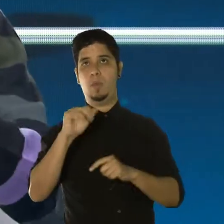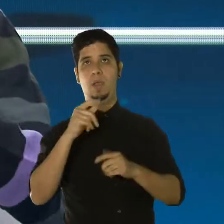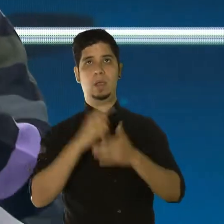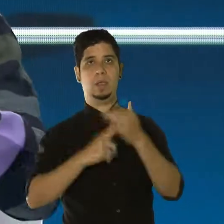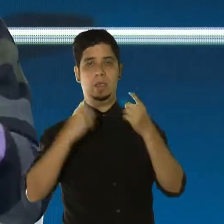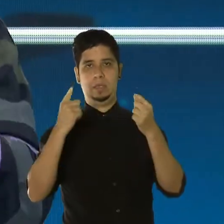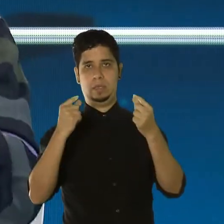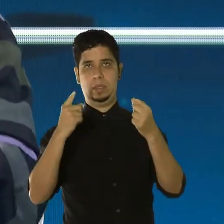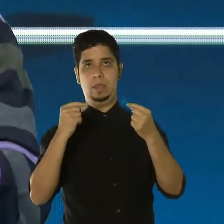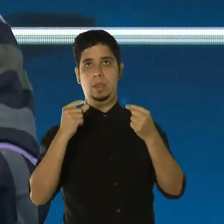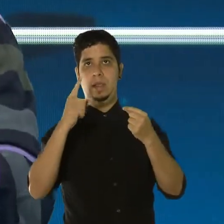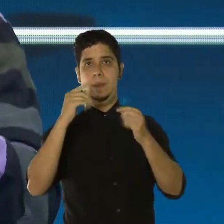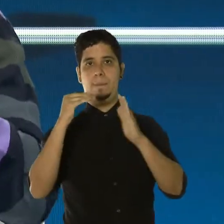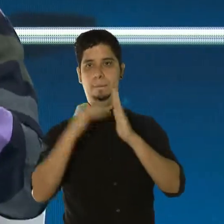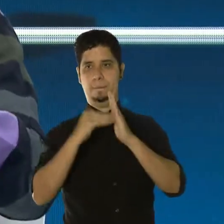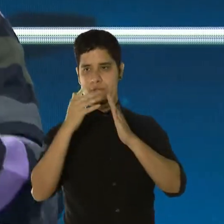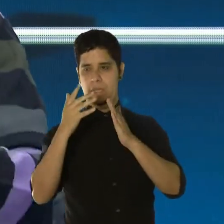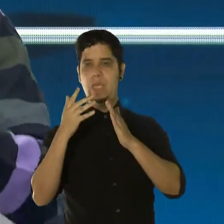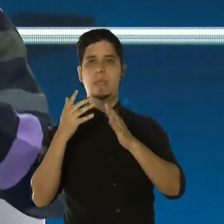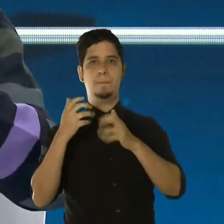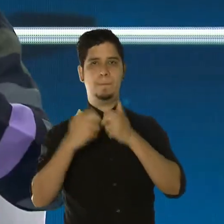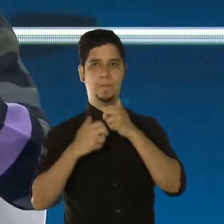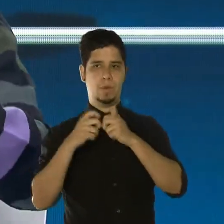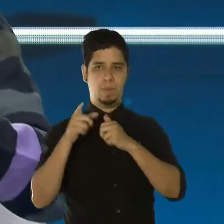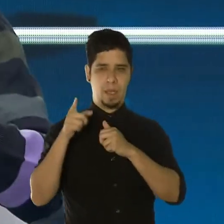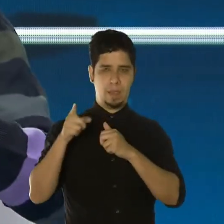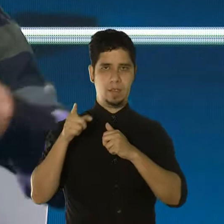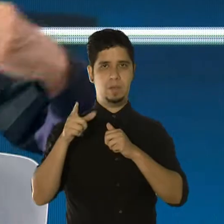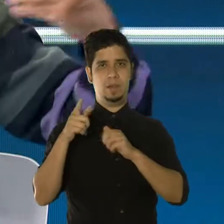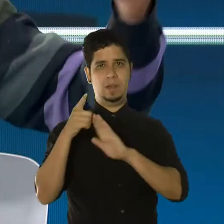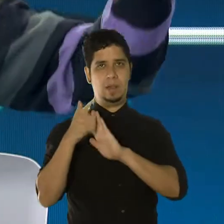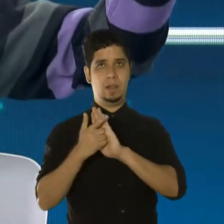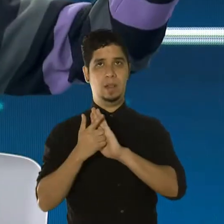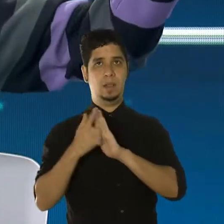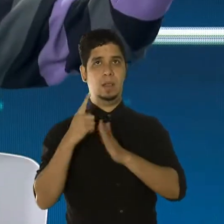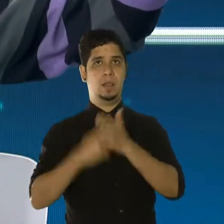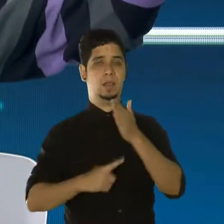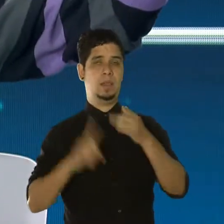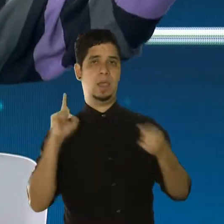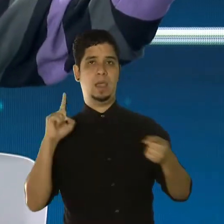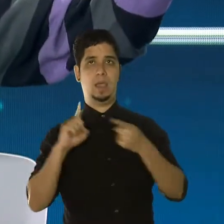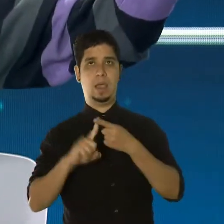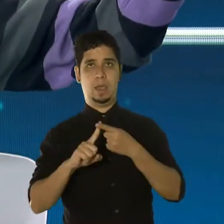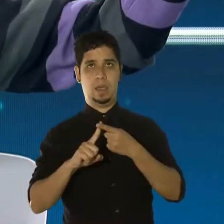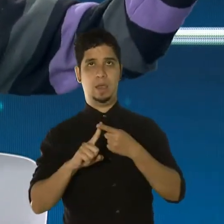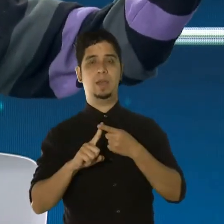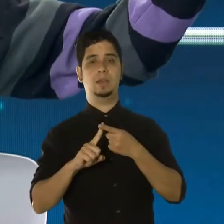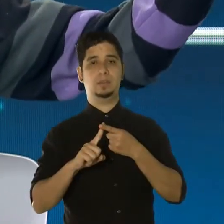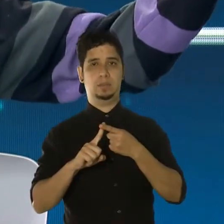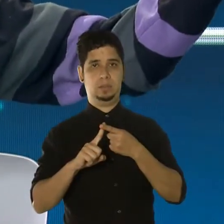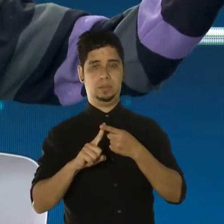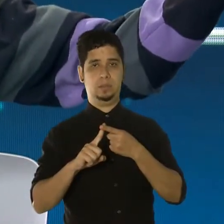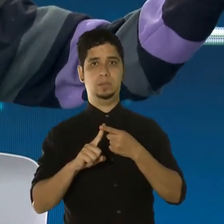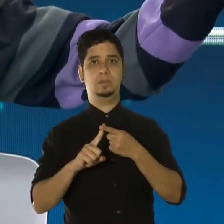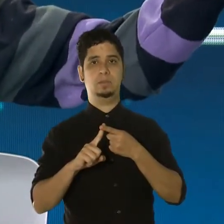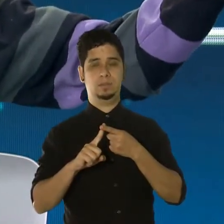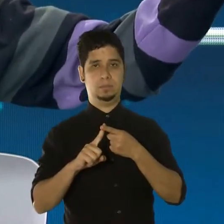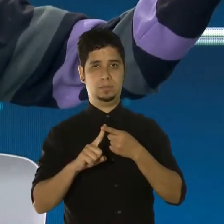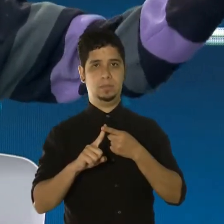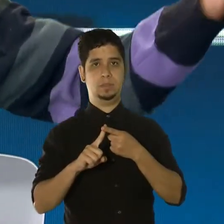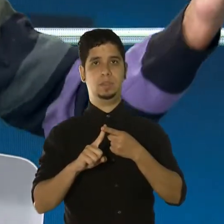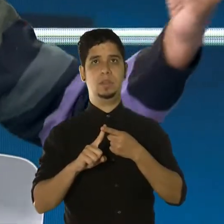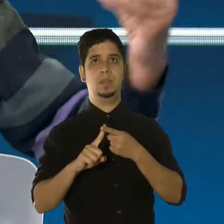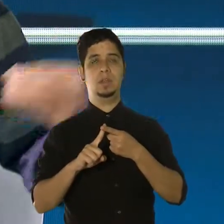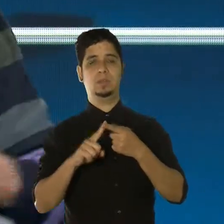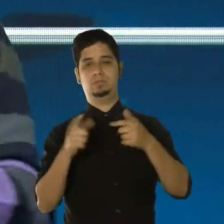a crearle 1000 casos, 1000 problemas legales, que hasta el secretario auxiliar del Departamento